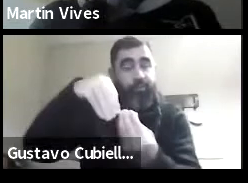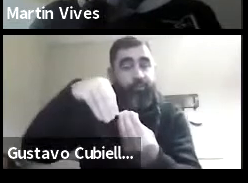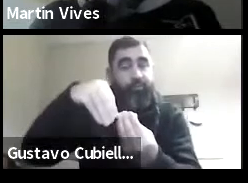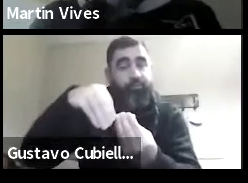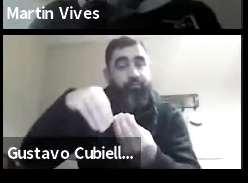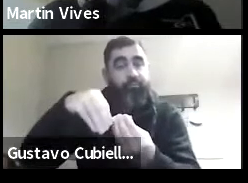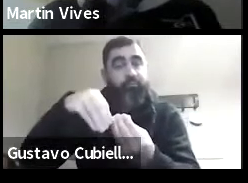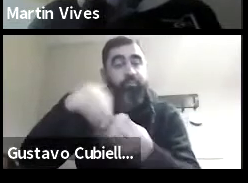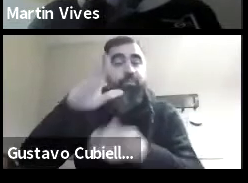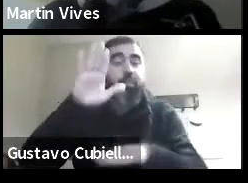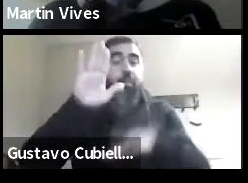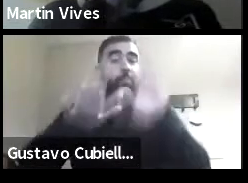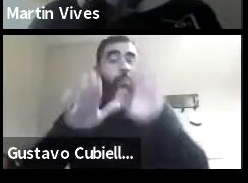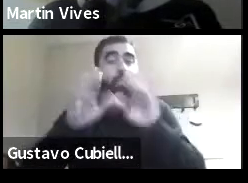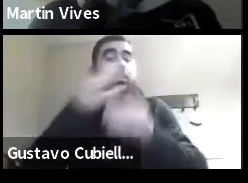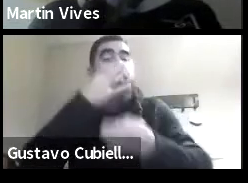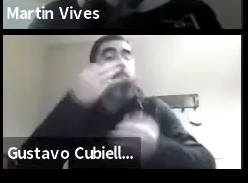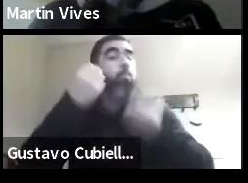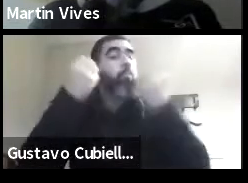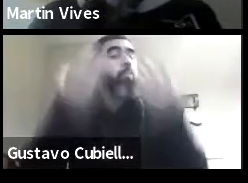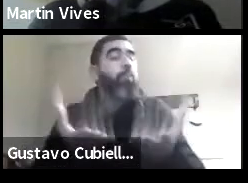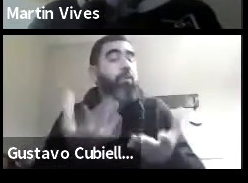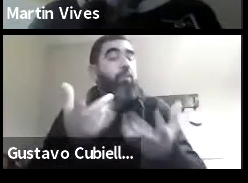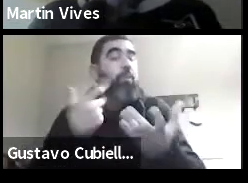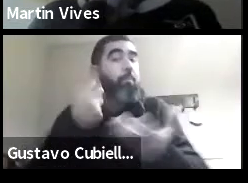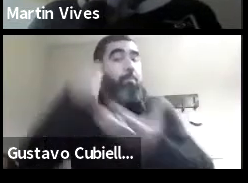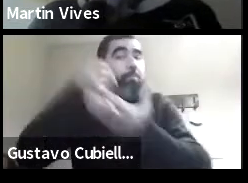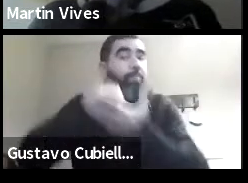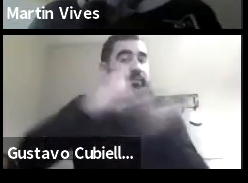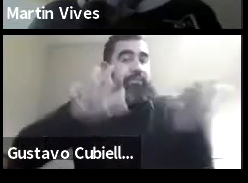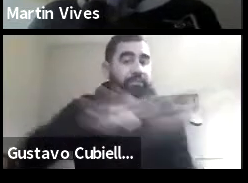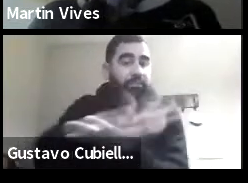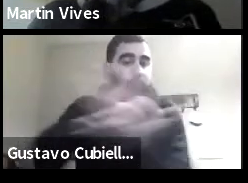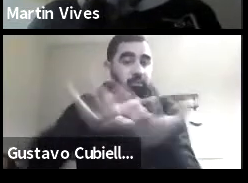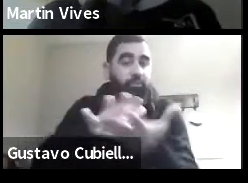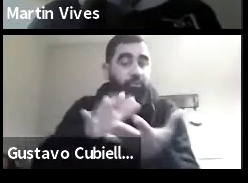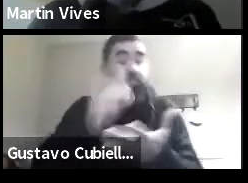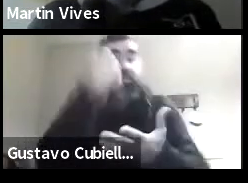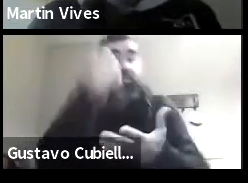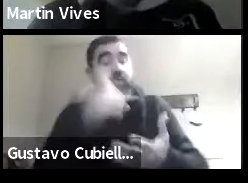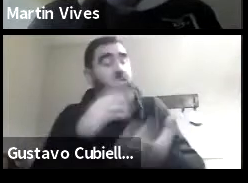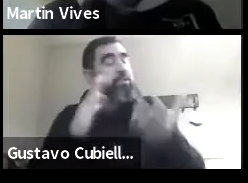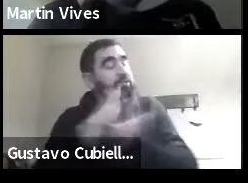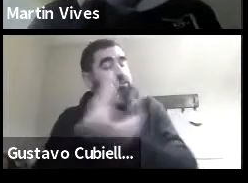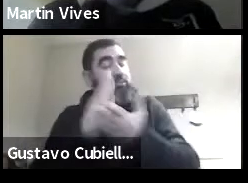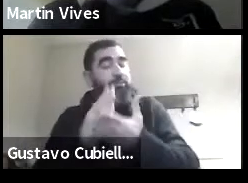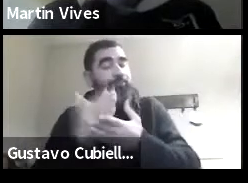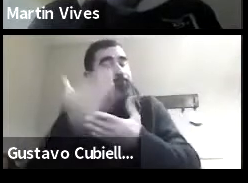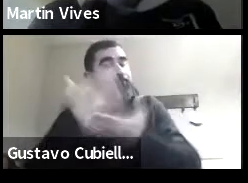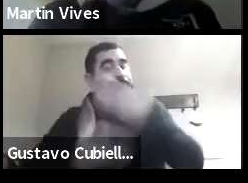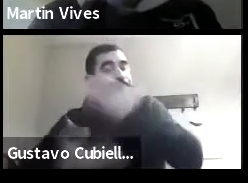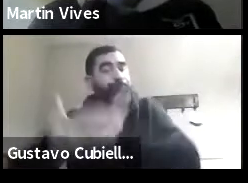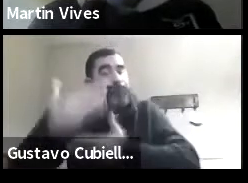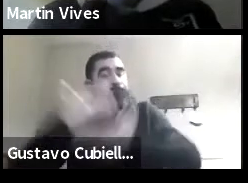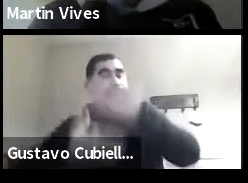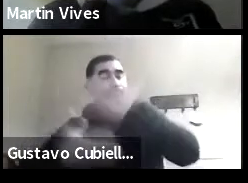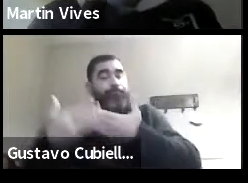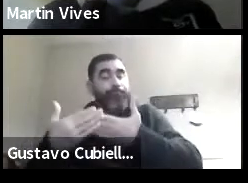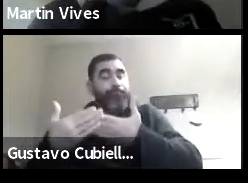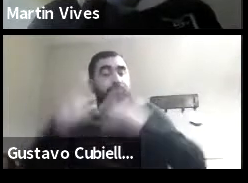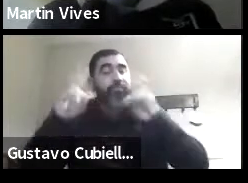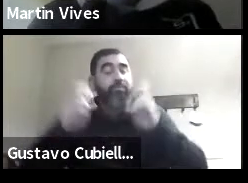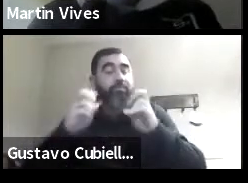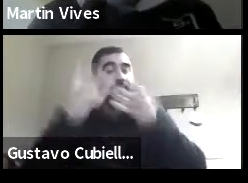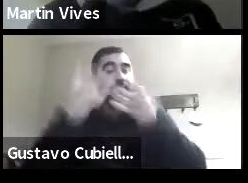sustento mayor para justamente solventar esa situación. En ese sentido, bueno, siempre se tiende a relegar la